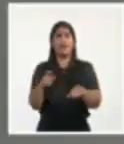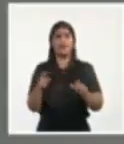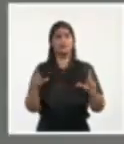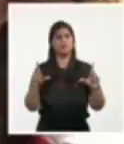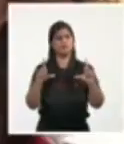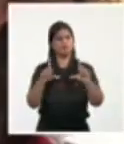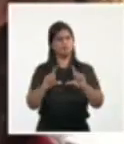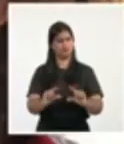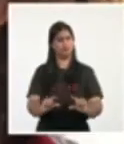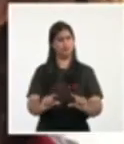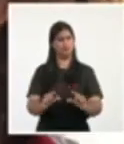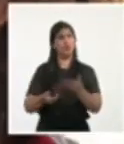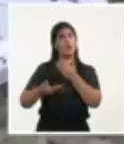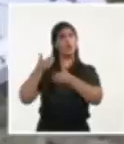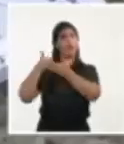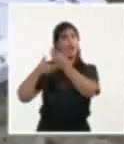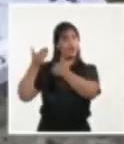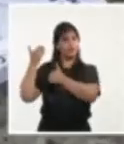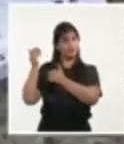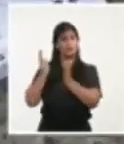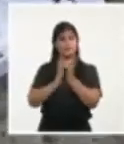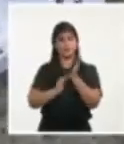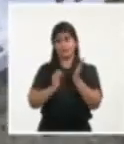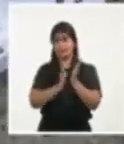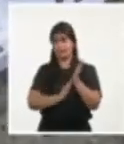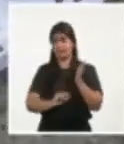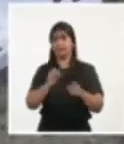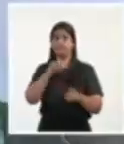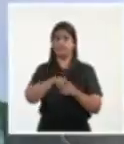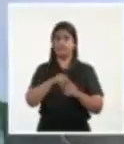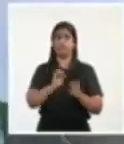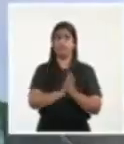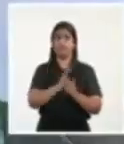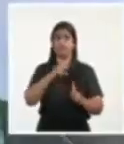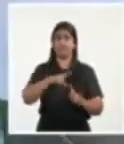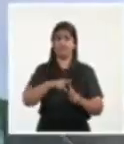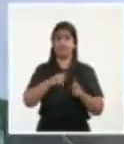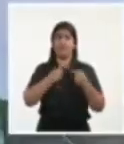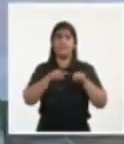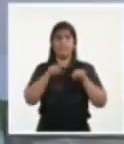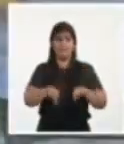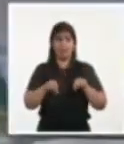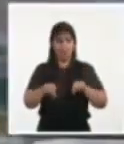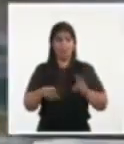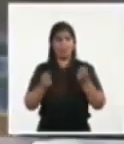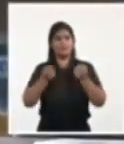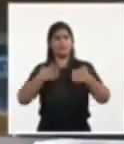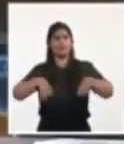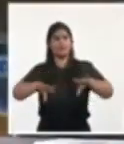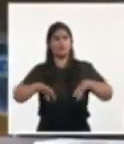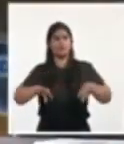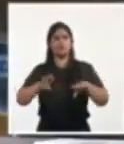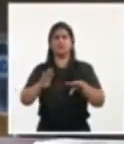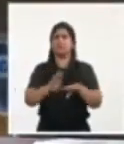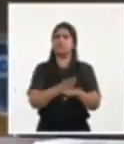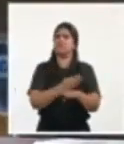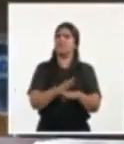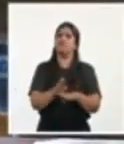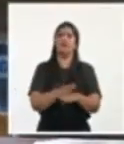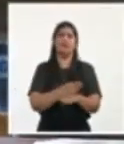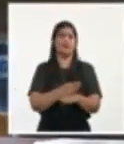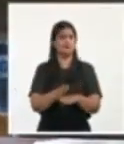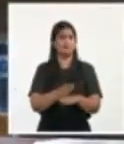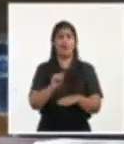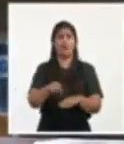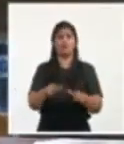salir principalmente a la atención de estos centros. Actualmente se ha hecho todo un trabajo para